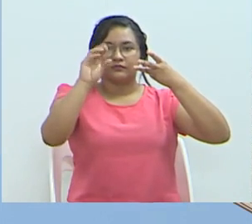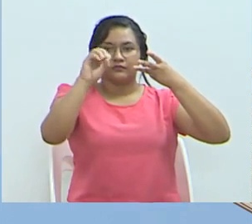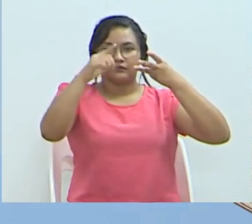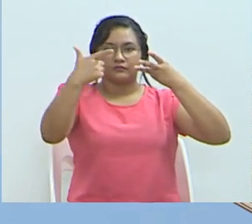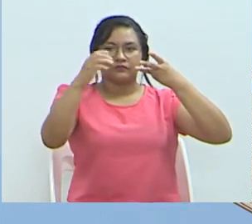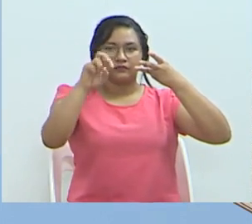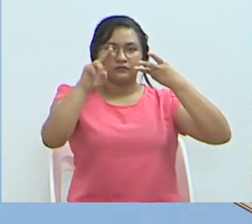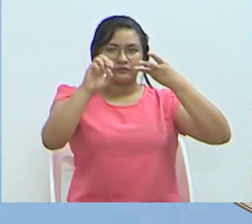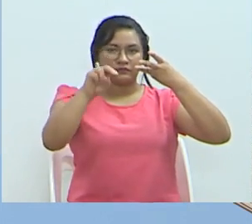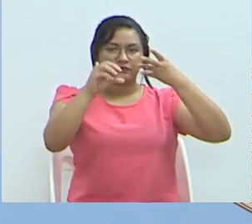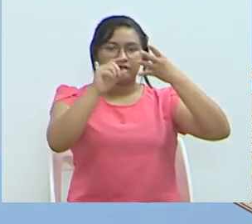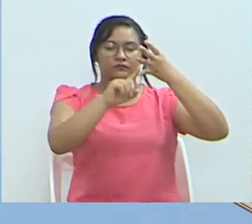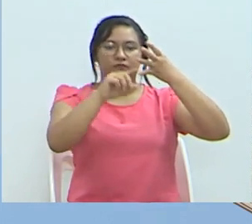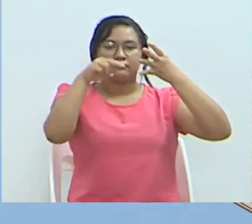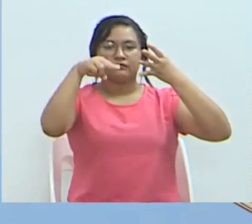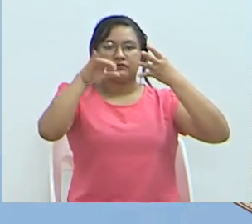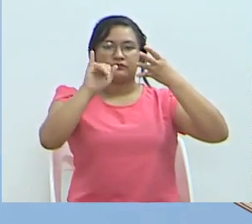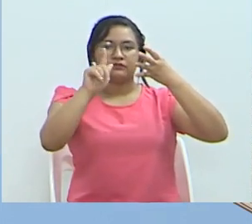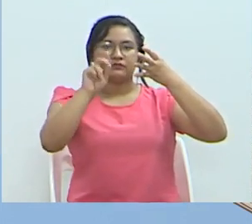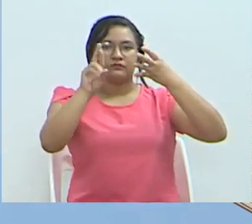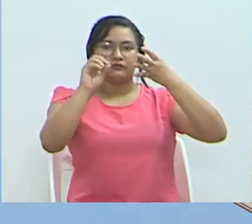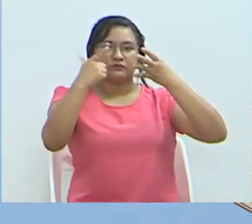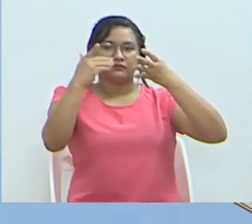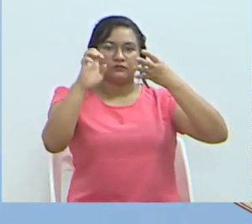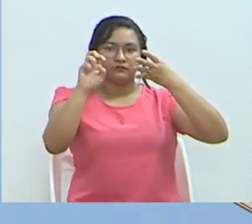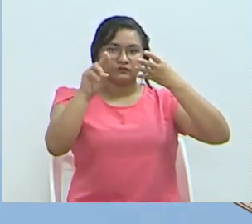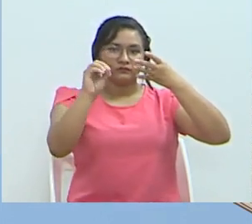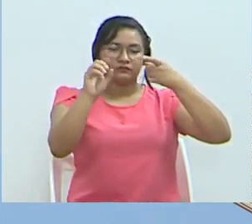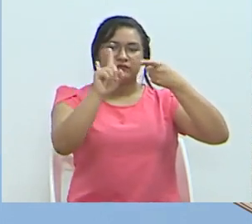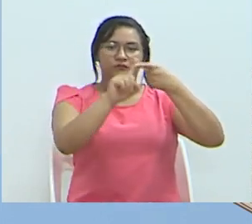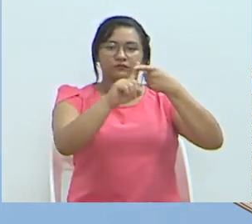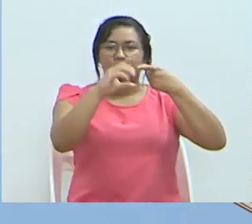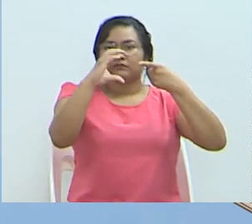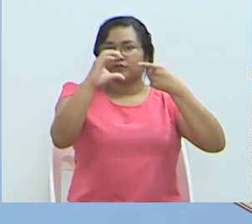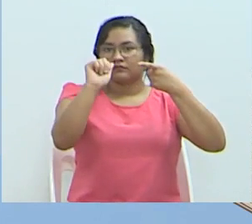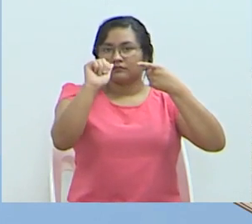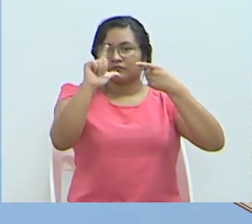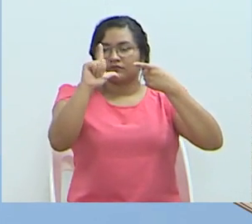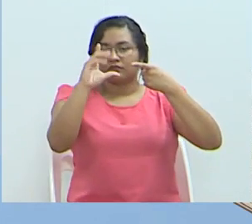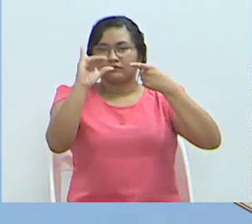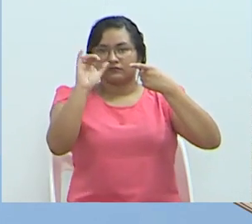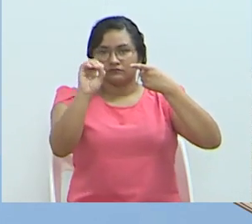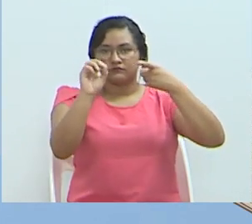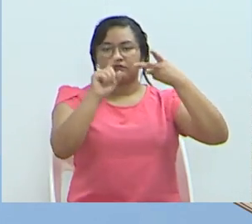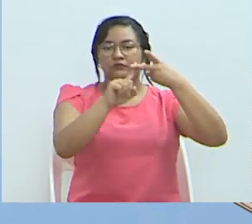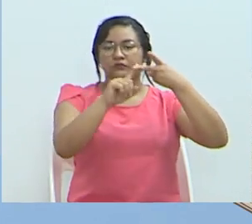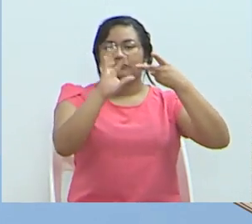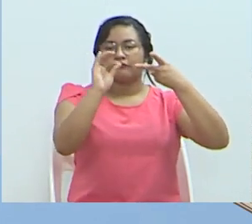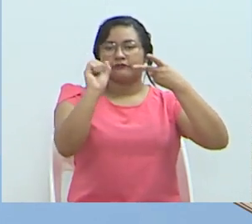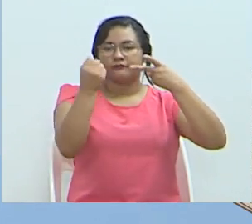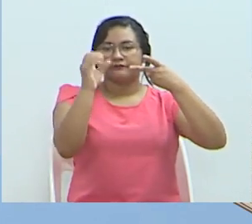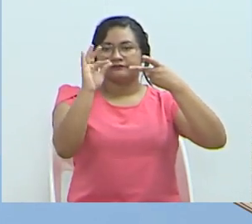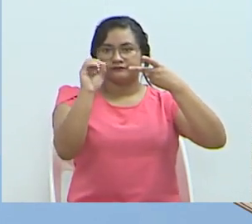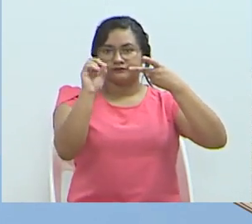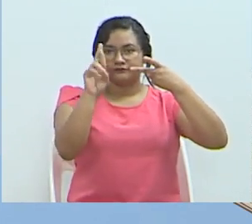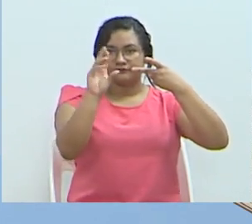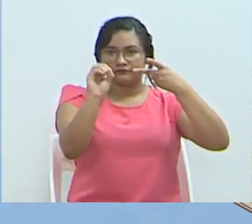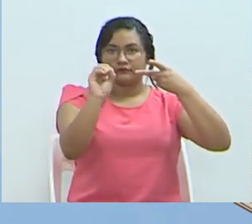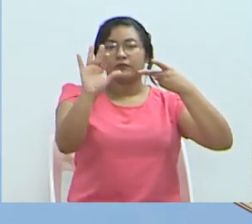y fósforo. Solo alrededor del 0,85% está compuesto por otros